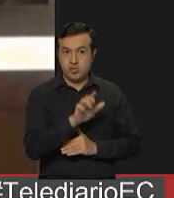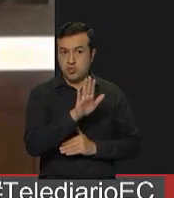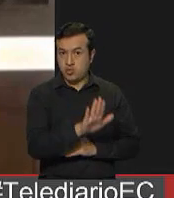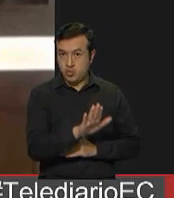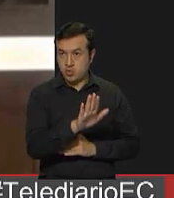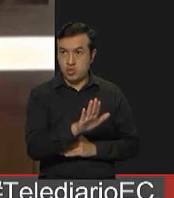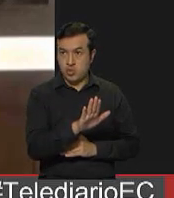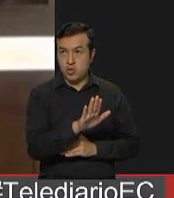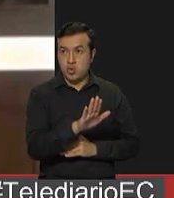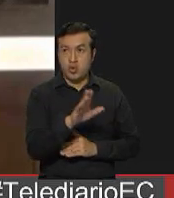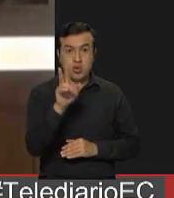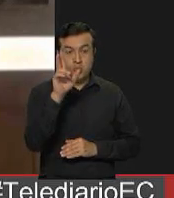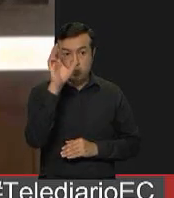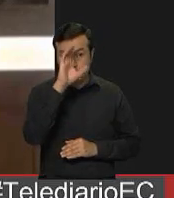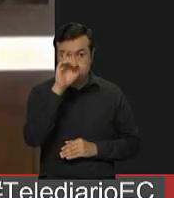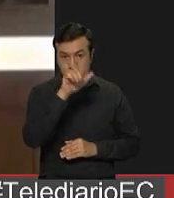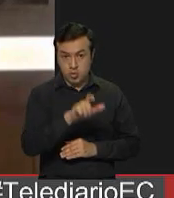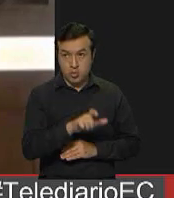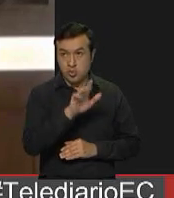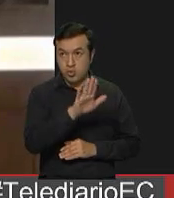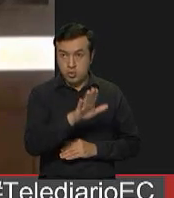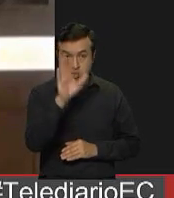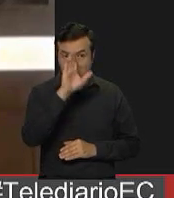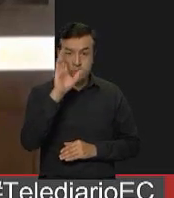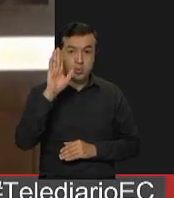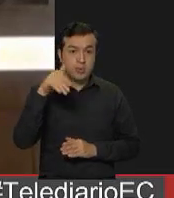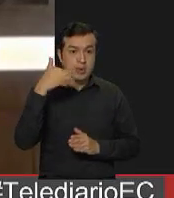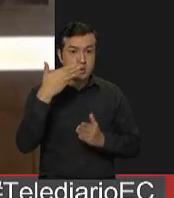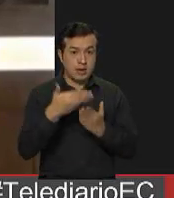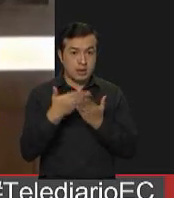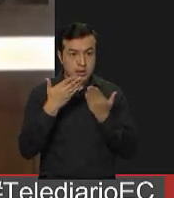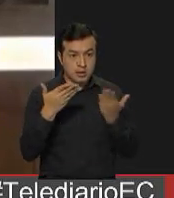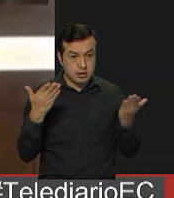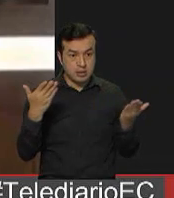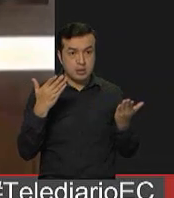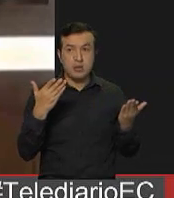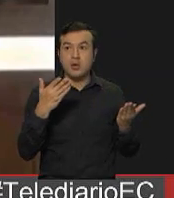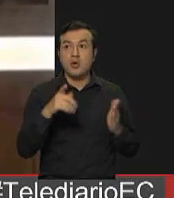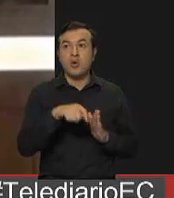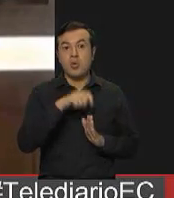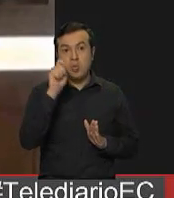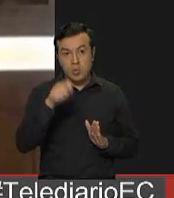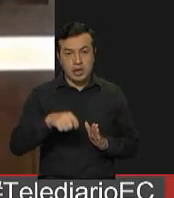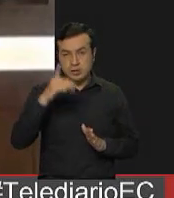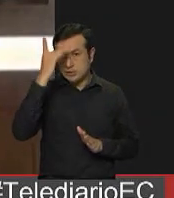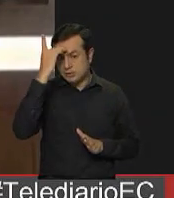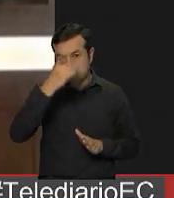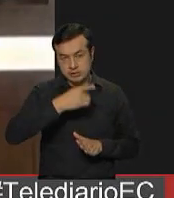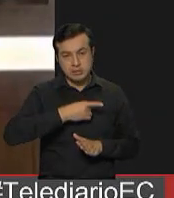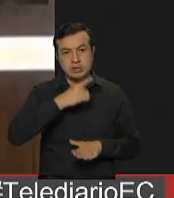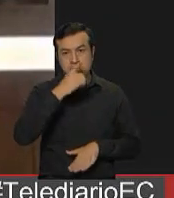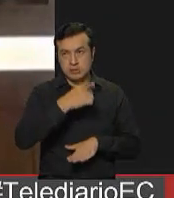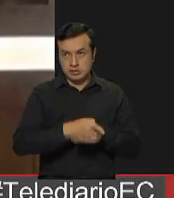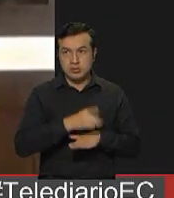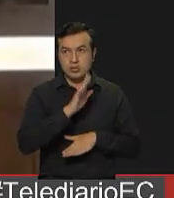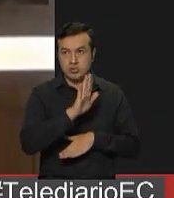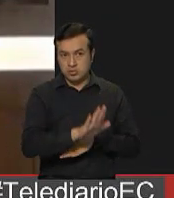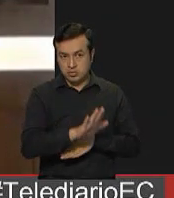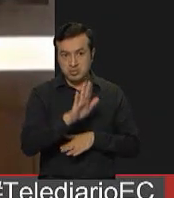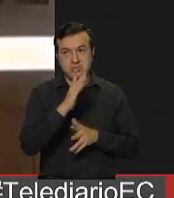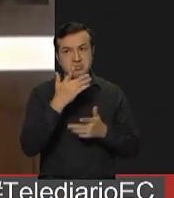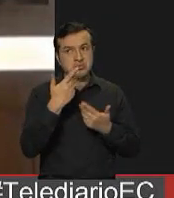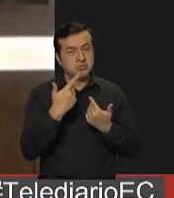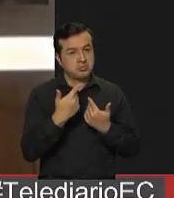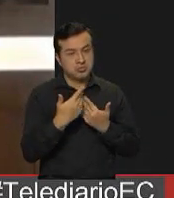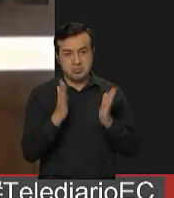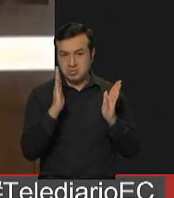a ubicar. Va a la audiencia y en ese momento el juez determina que puede estar también, sigue